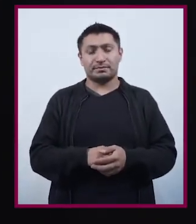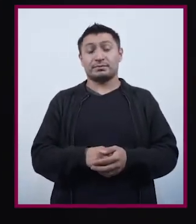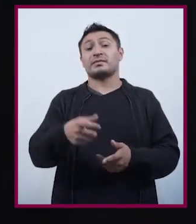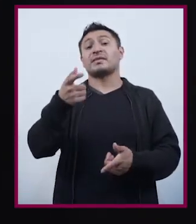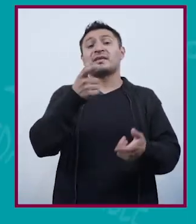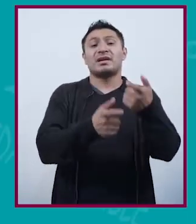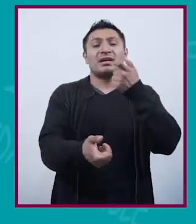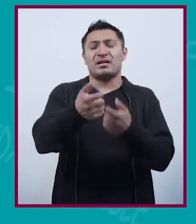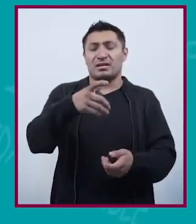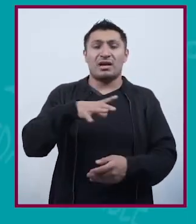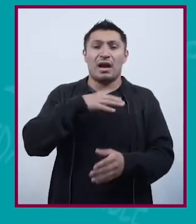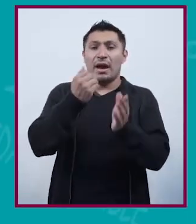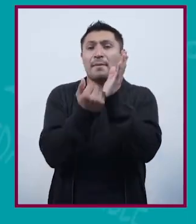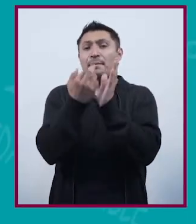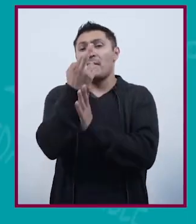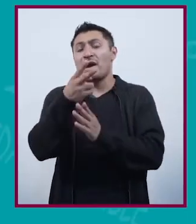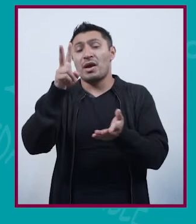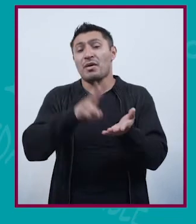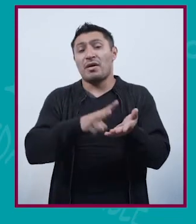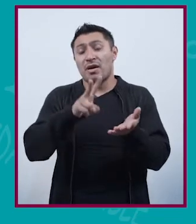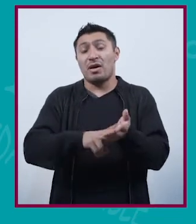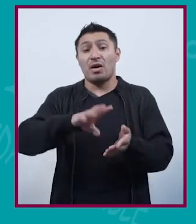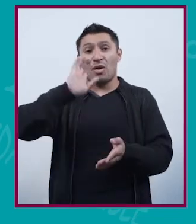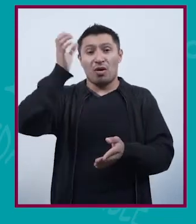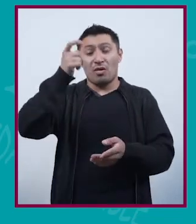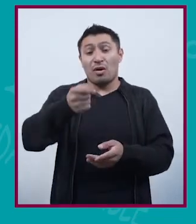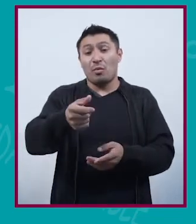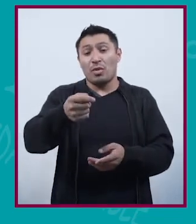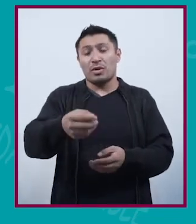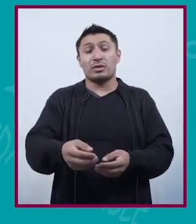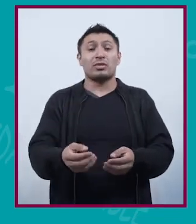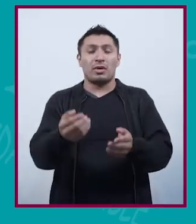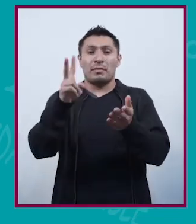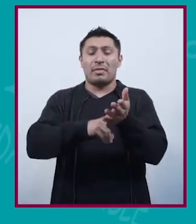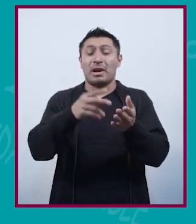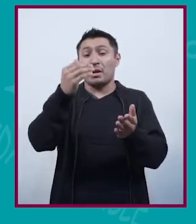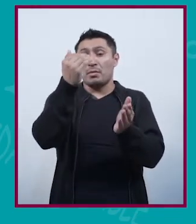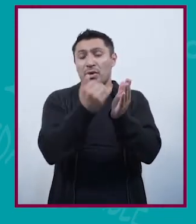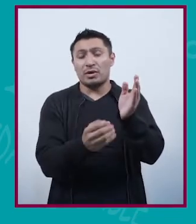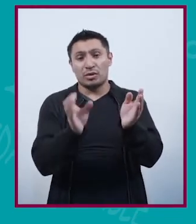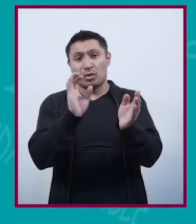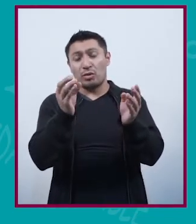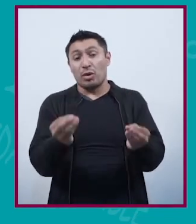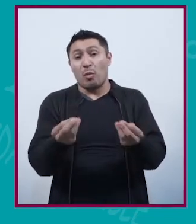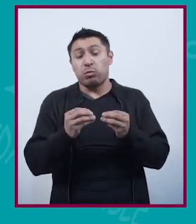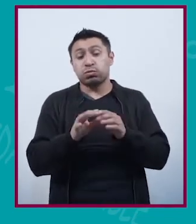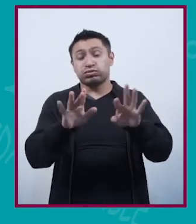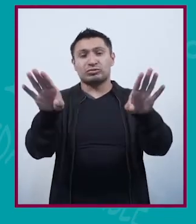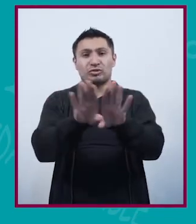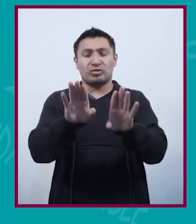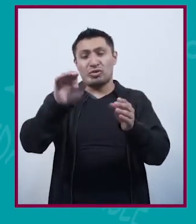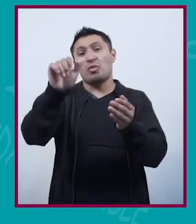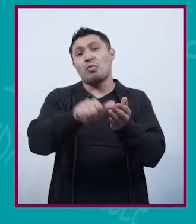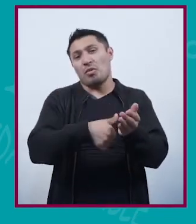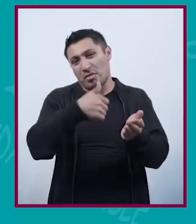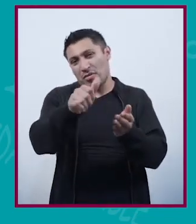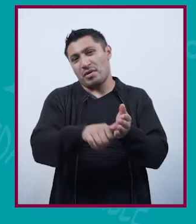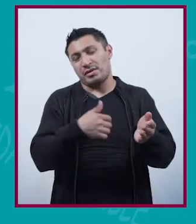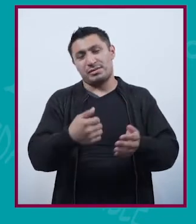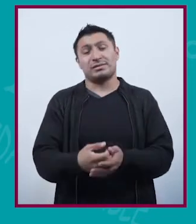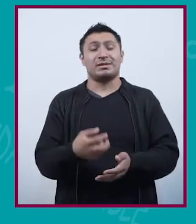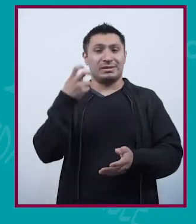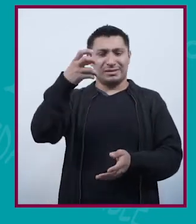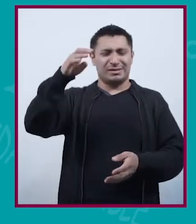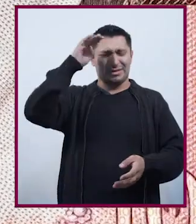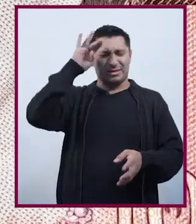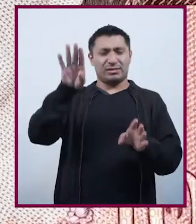demanda. O sea que el dinero tiene un mayor valor cuando es escaso y menor cuando es abundante, como si se tratara de